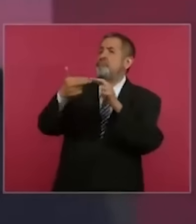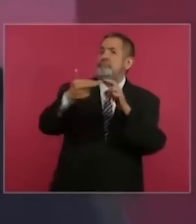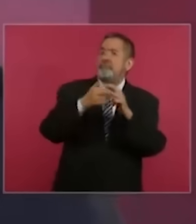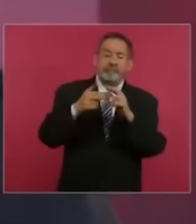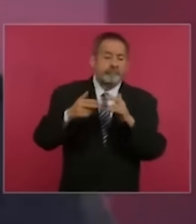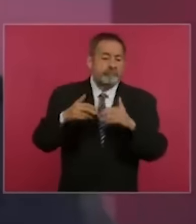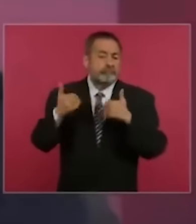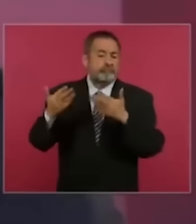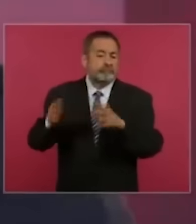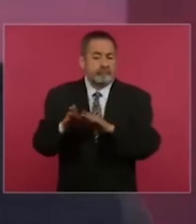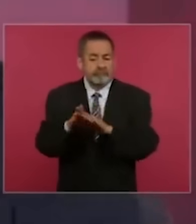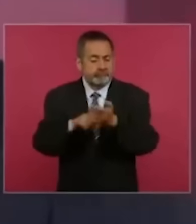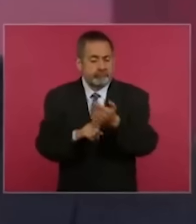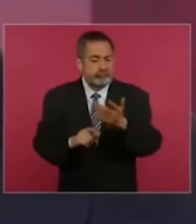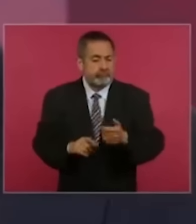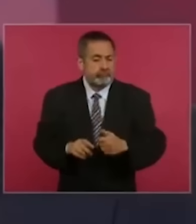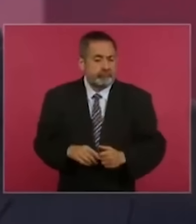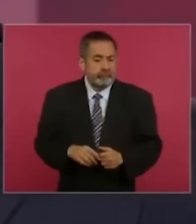se